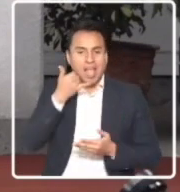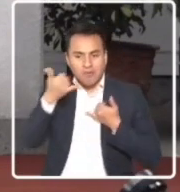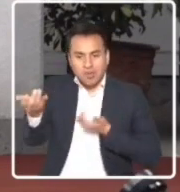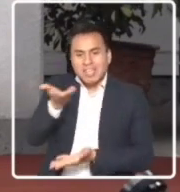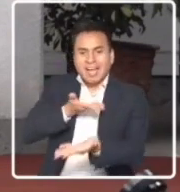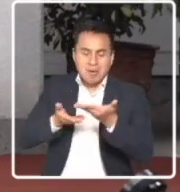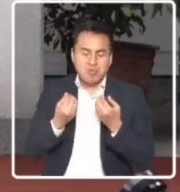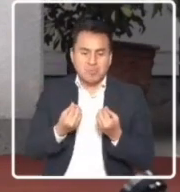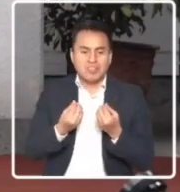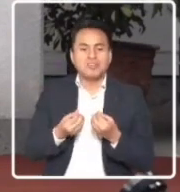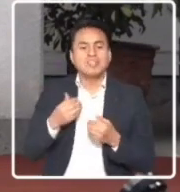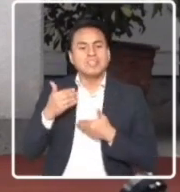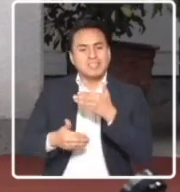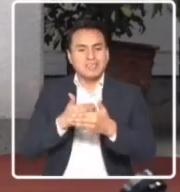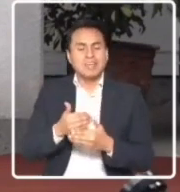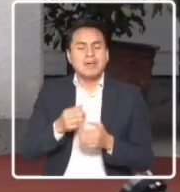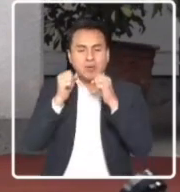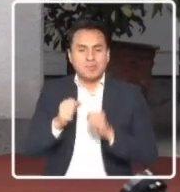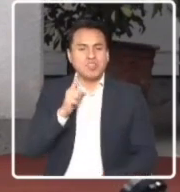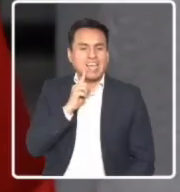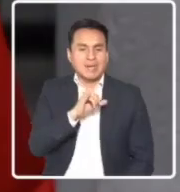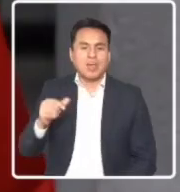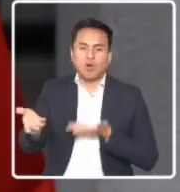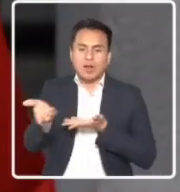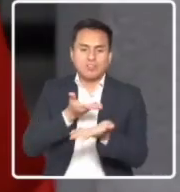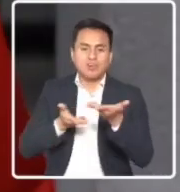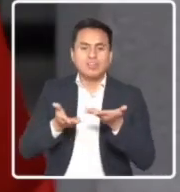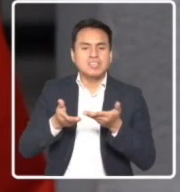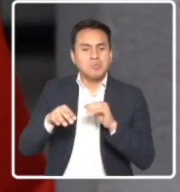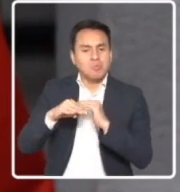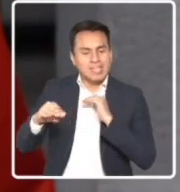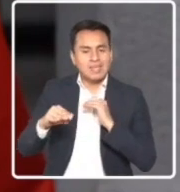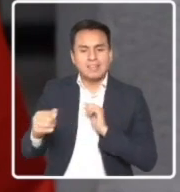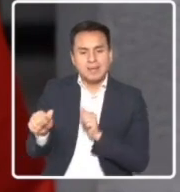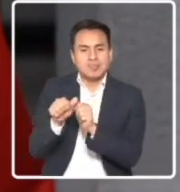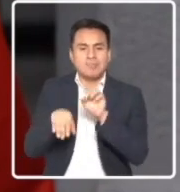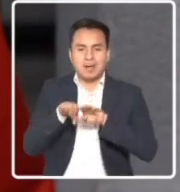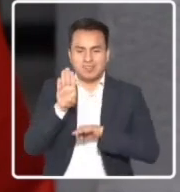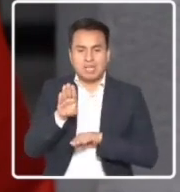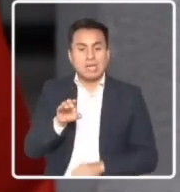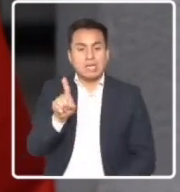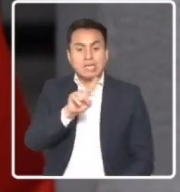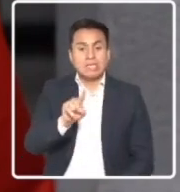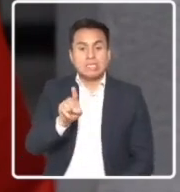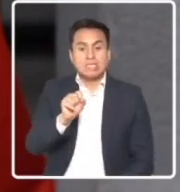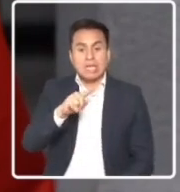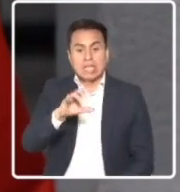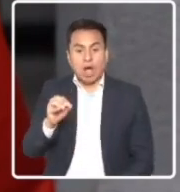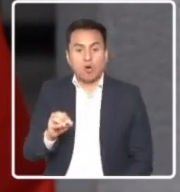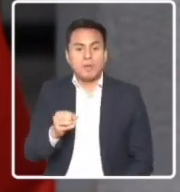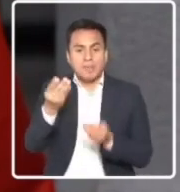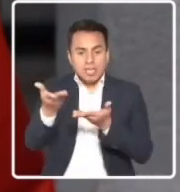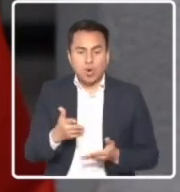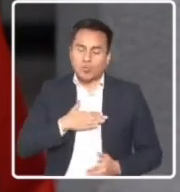por supuesto, vamos a poder tener una colaboración recíproca y acercamiento cada vez mayor. Así que, Santiago, bienvenido, un gustazo